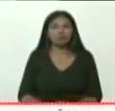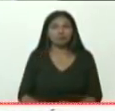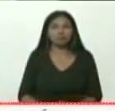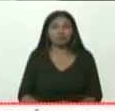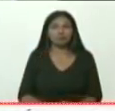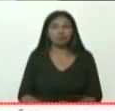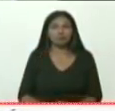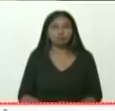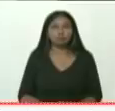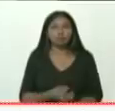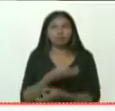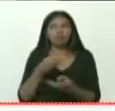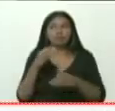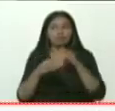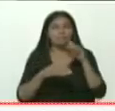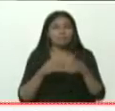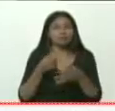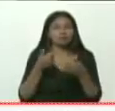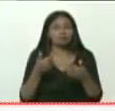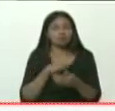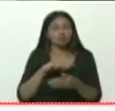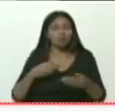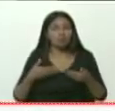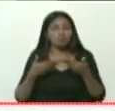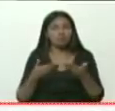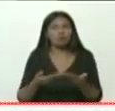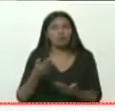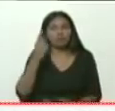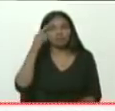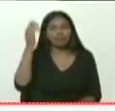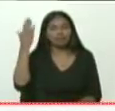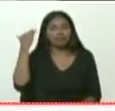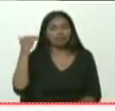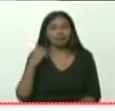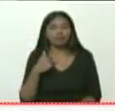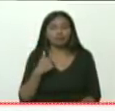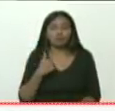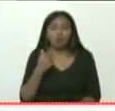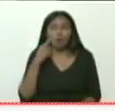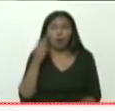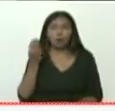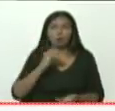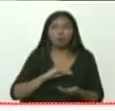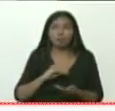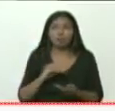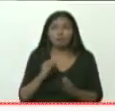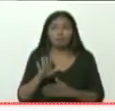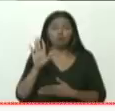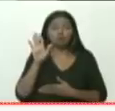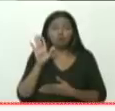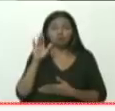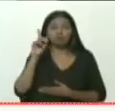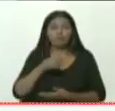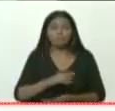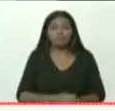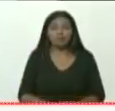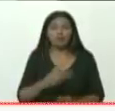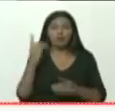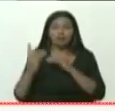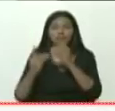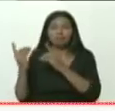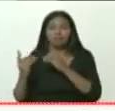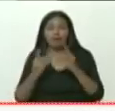Paso gigantesco. Lo que hemos dado el día de ayer, y yo ratifico mi compromiso con el